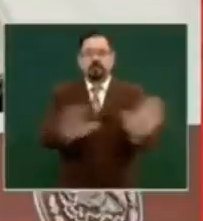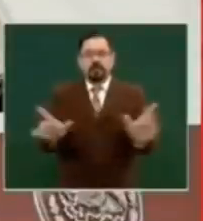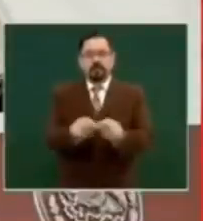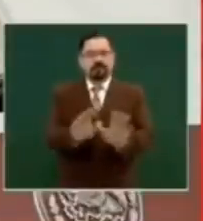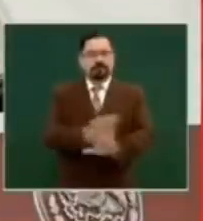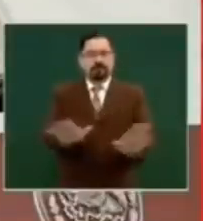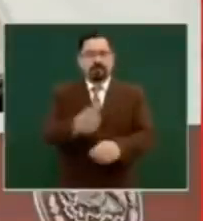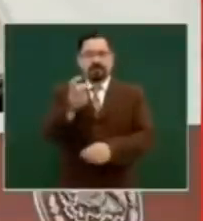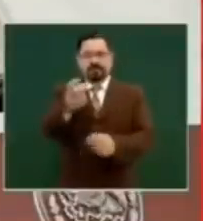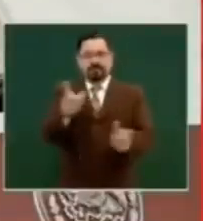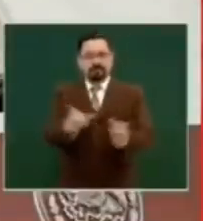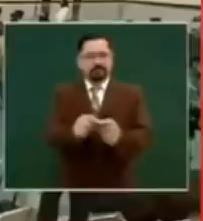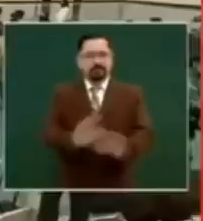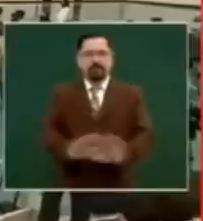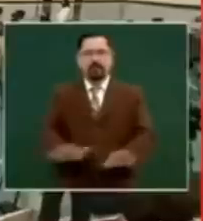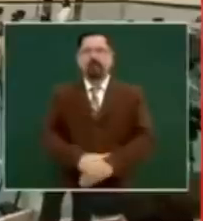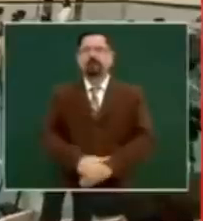cierra.